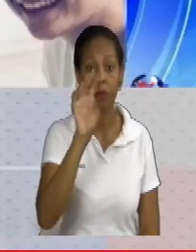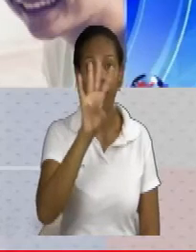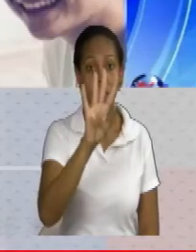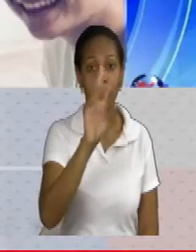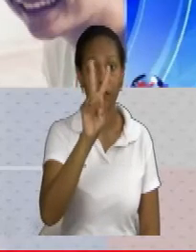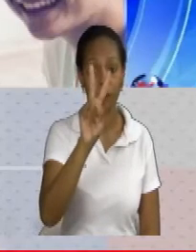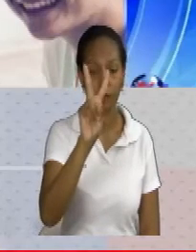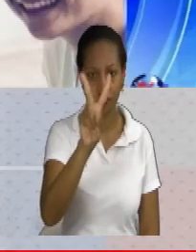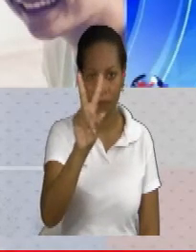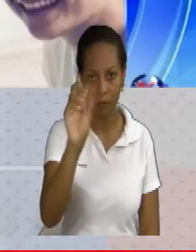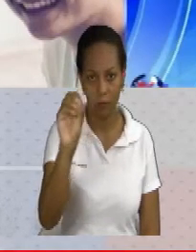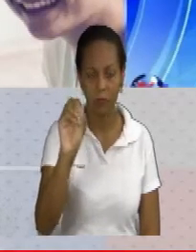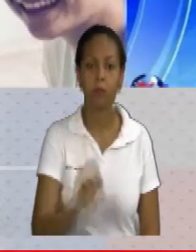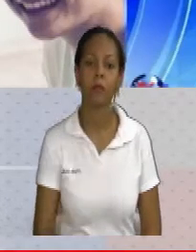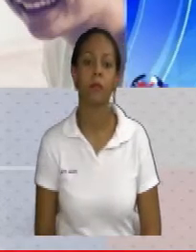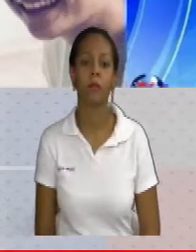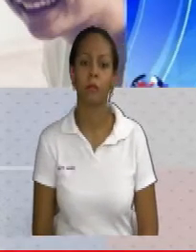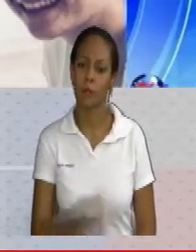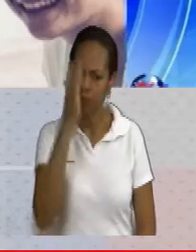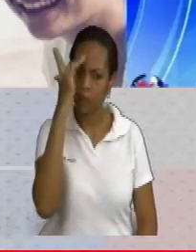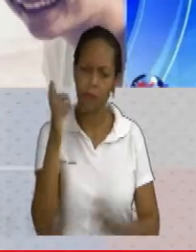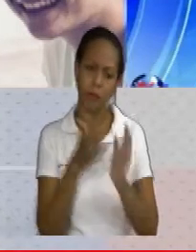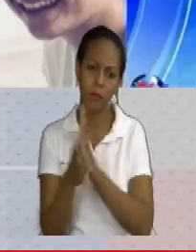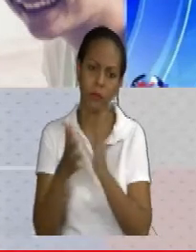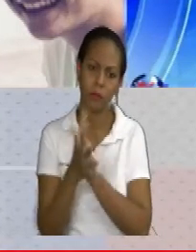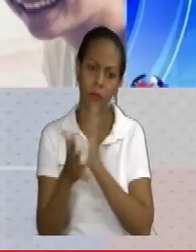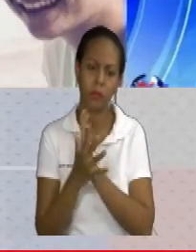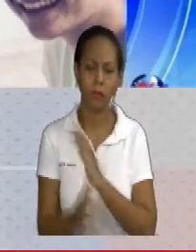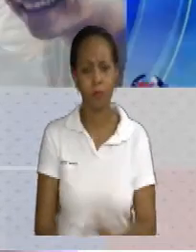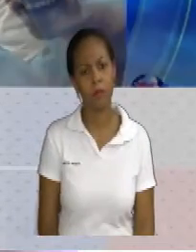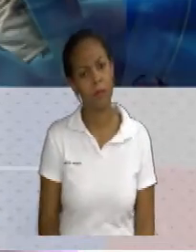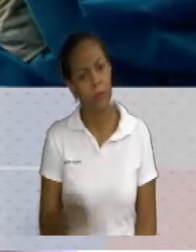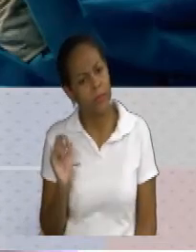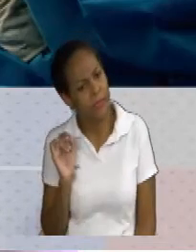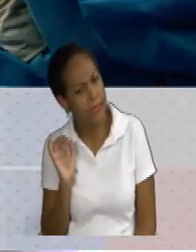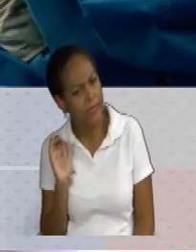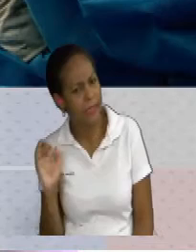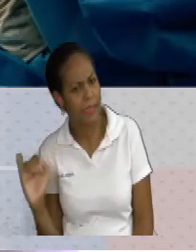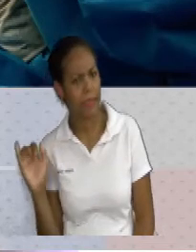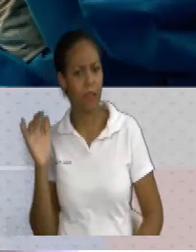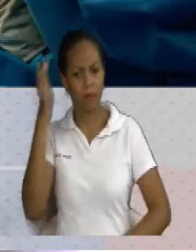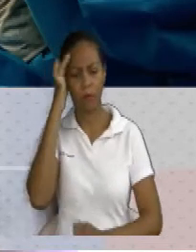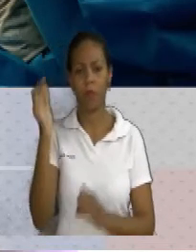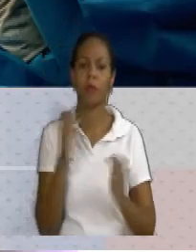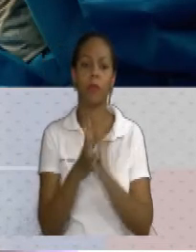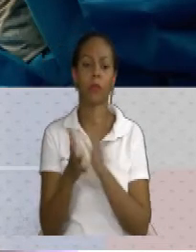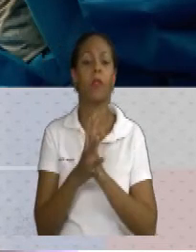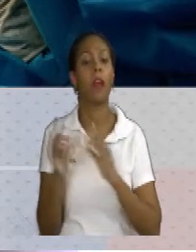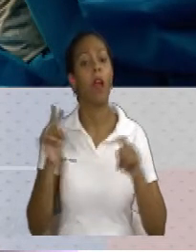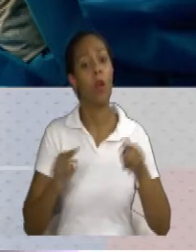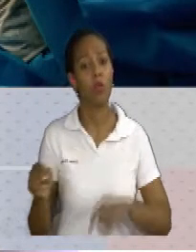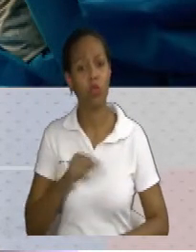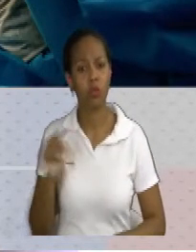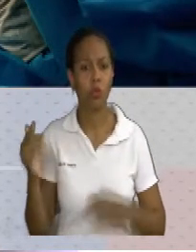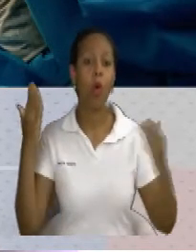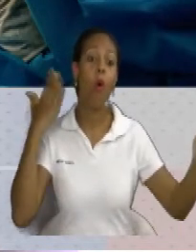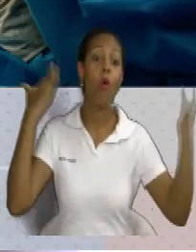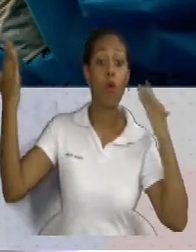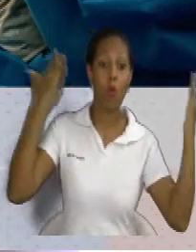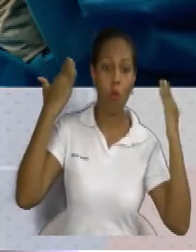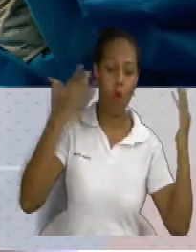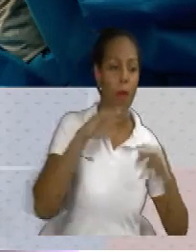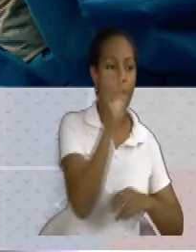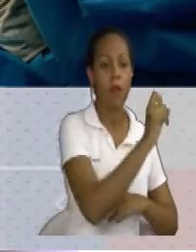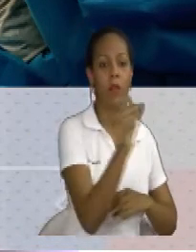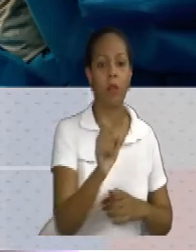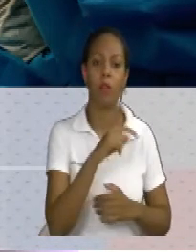300-535-4220. ¿Por qué damos esta información así minuciosamente? Porque hay muchas personas de sectores rurales que han